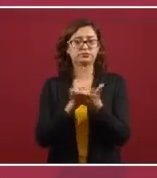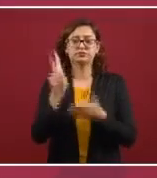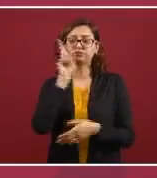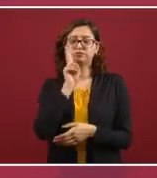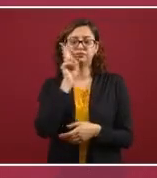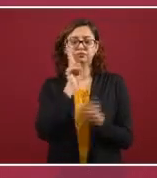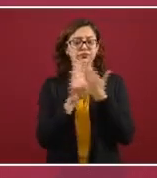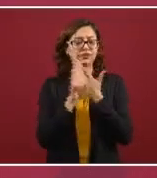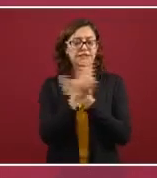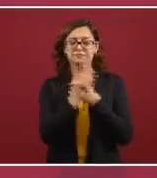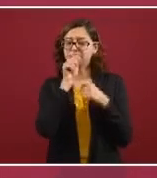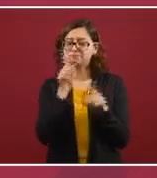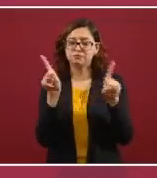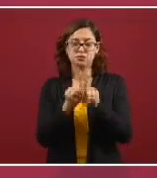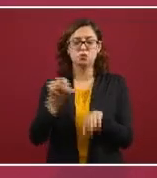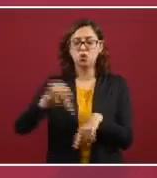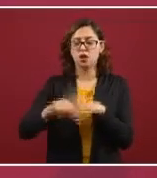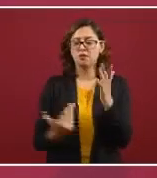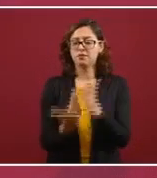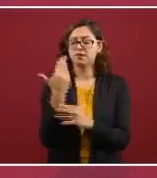tratamos ese tema.